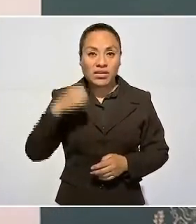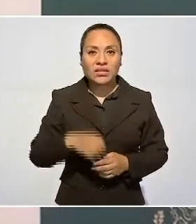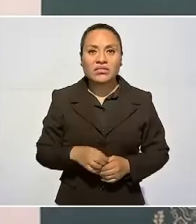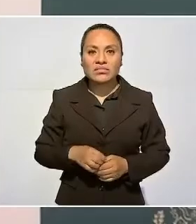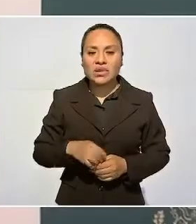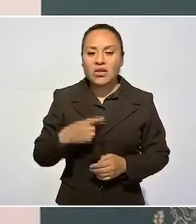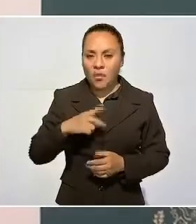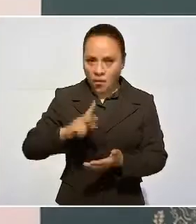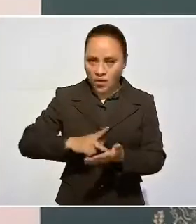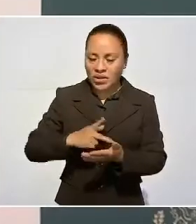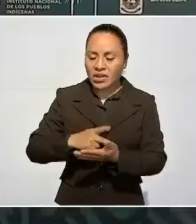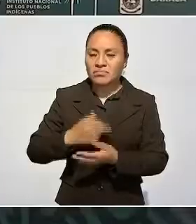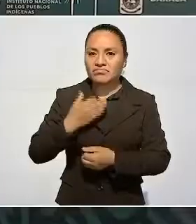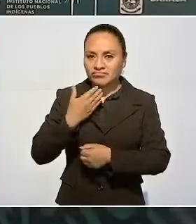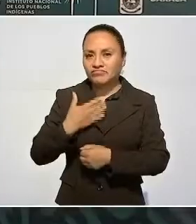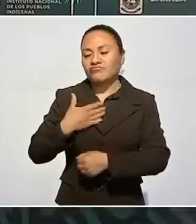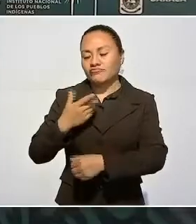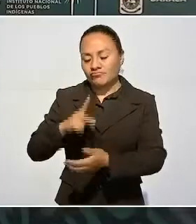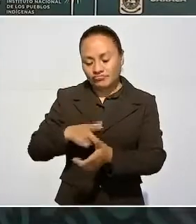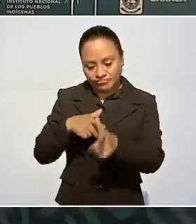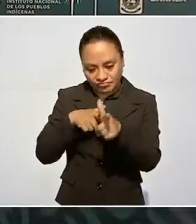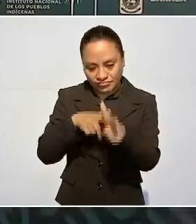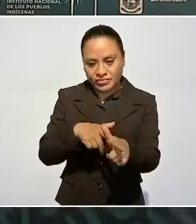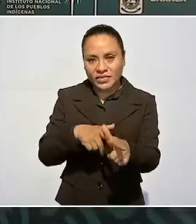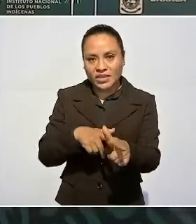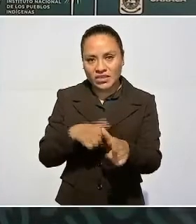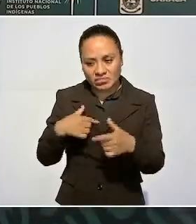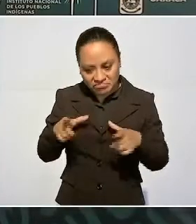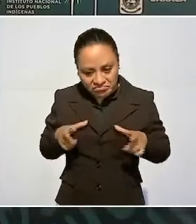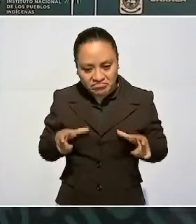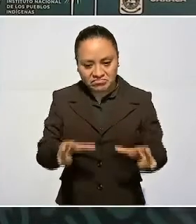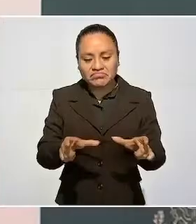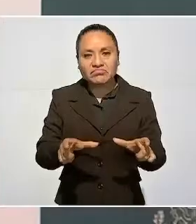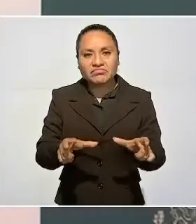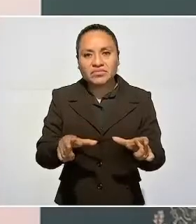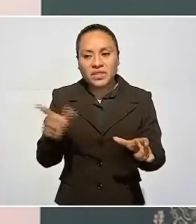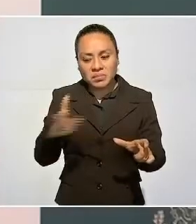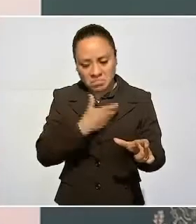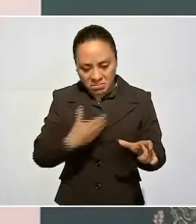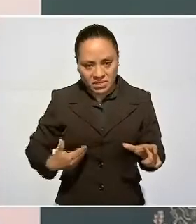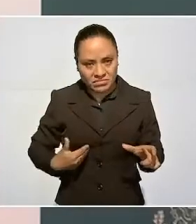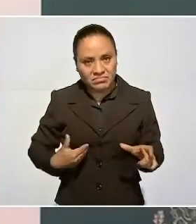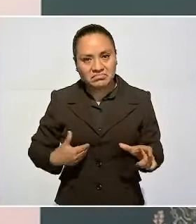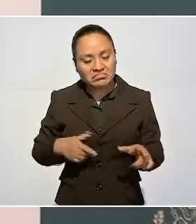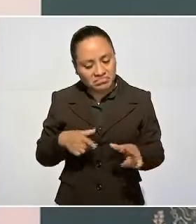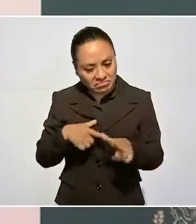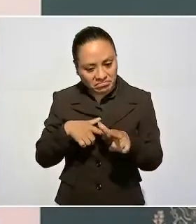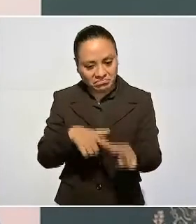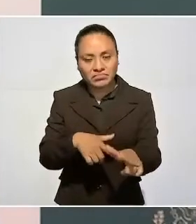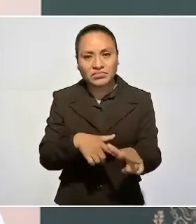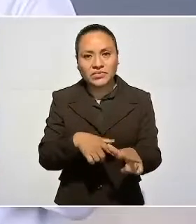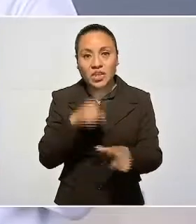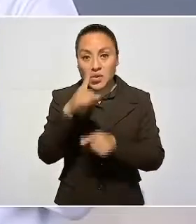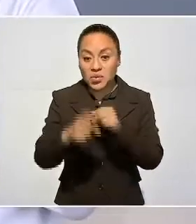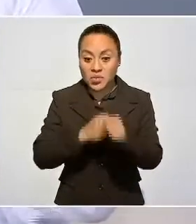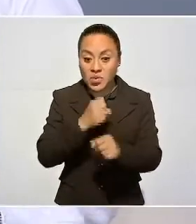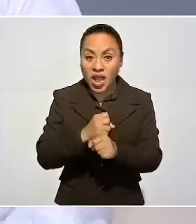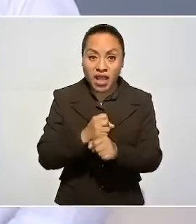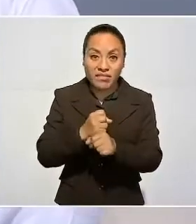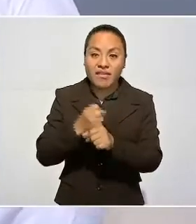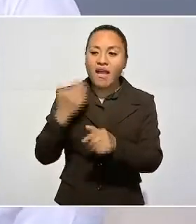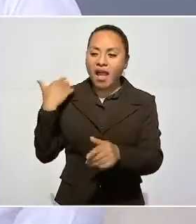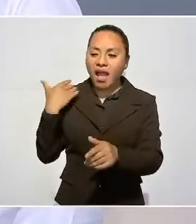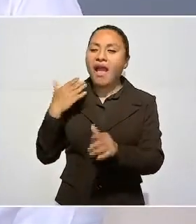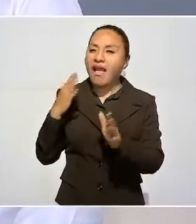lo reitero, cerramos filas con usted, señor presidente. Hace un año lo dije y hoy lo